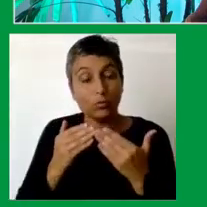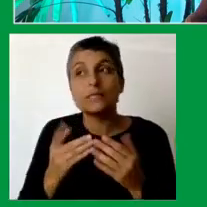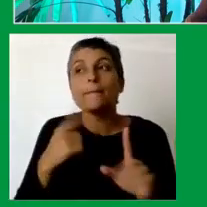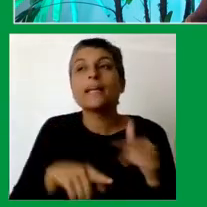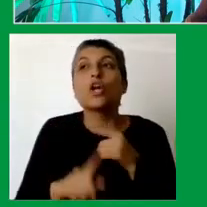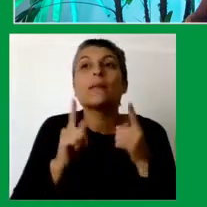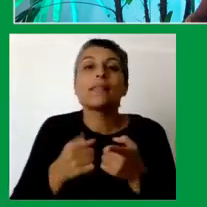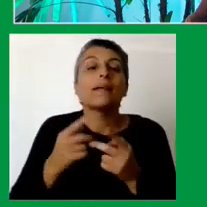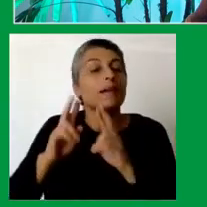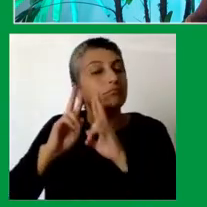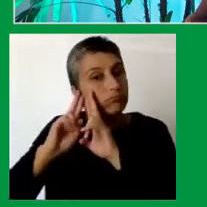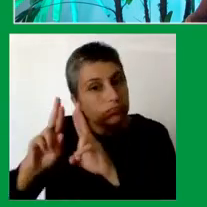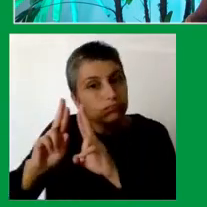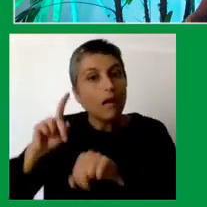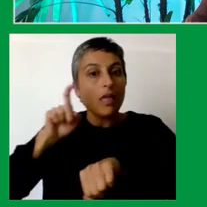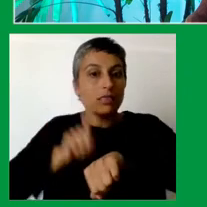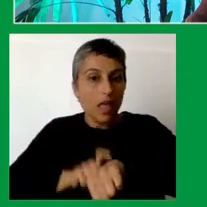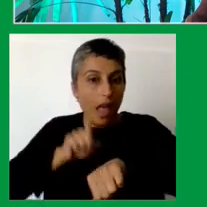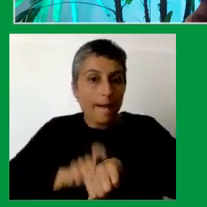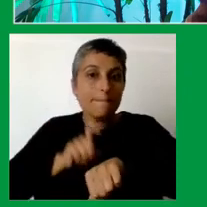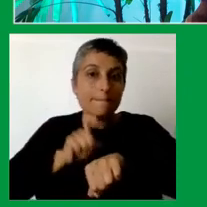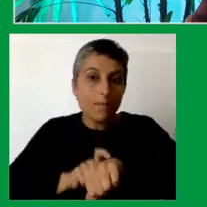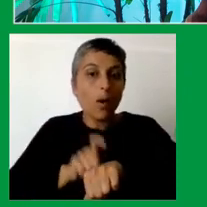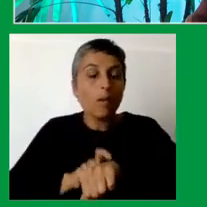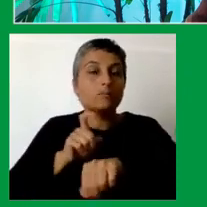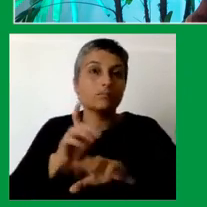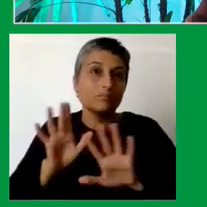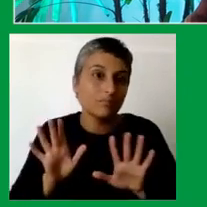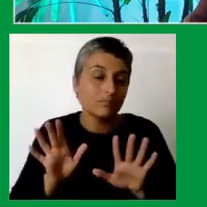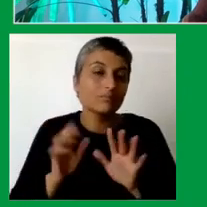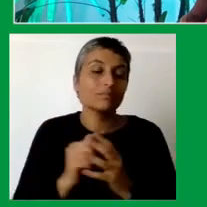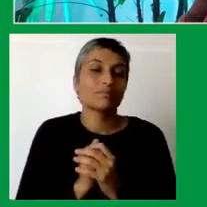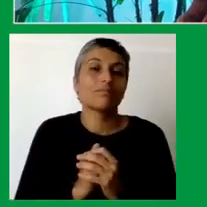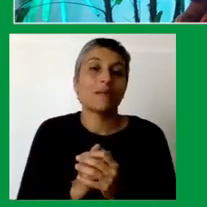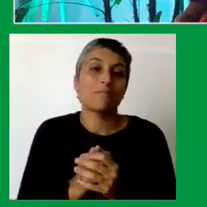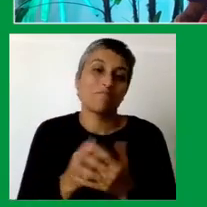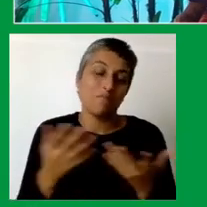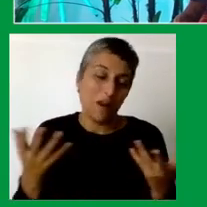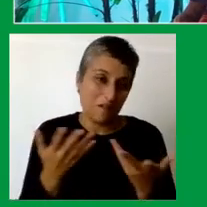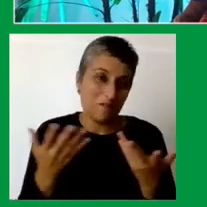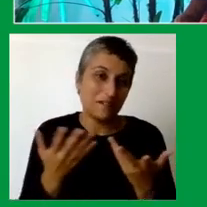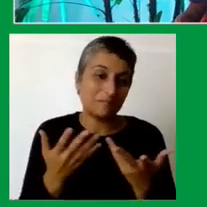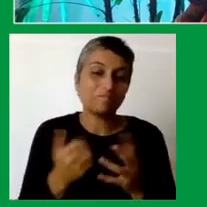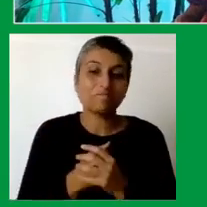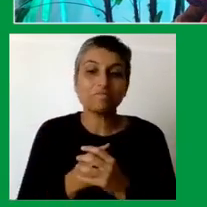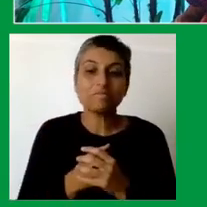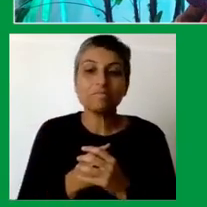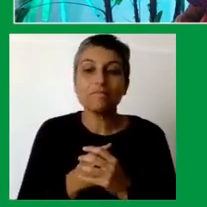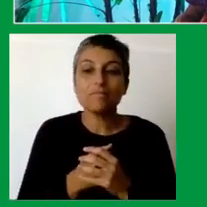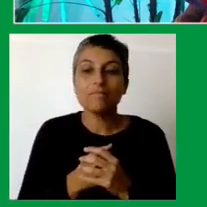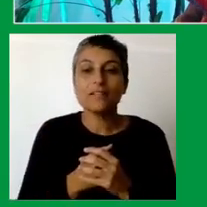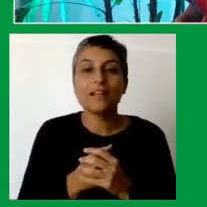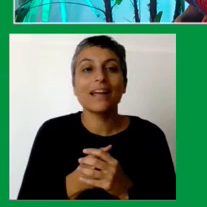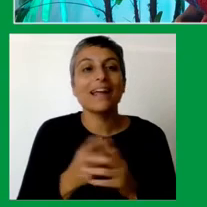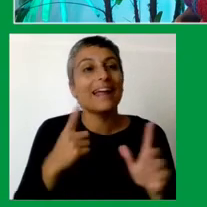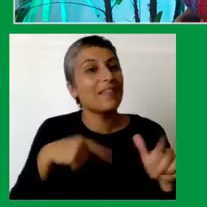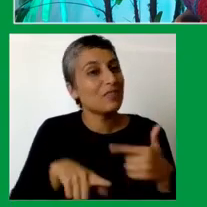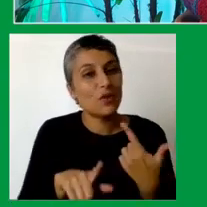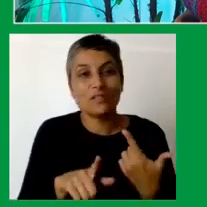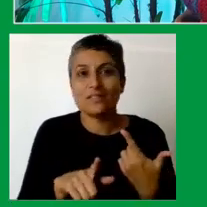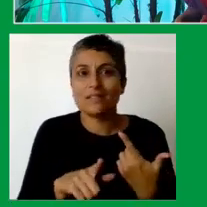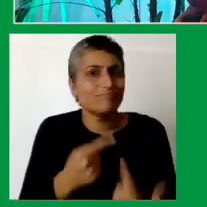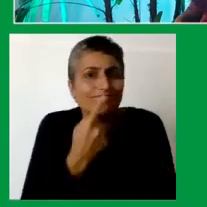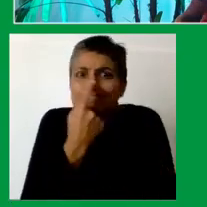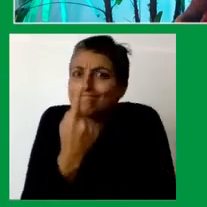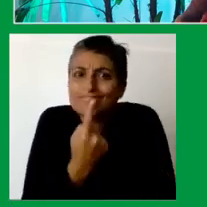que decías tú justamente ahora. Fue muy súper interesante poder